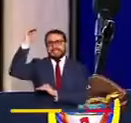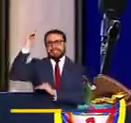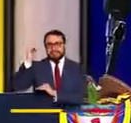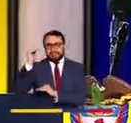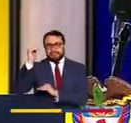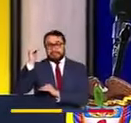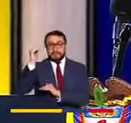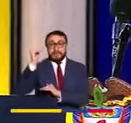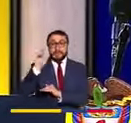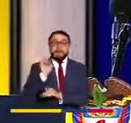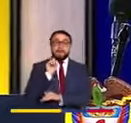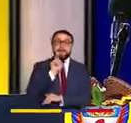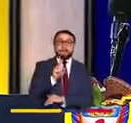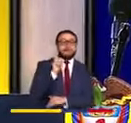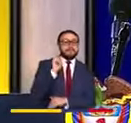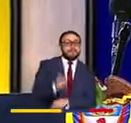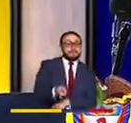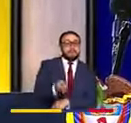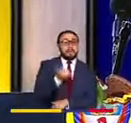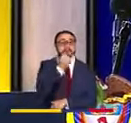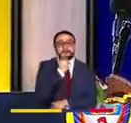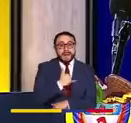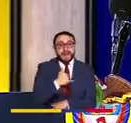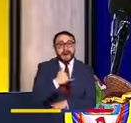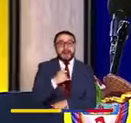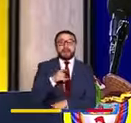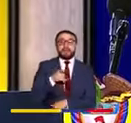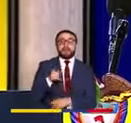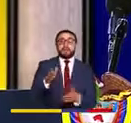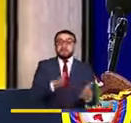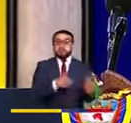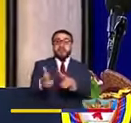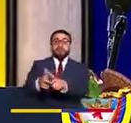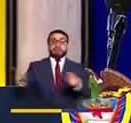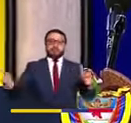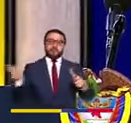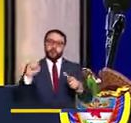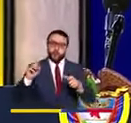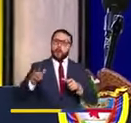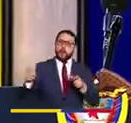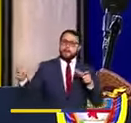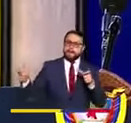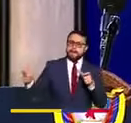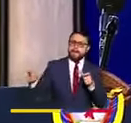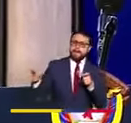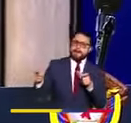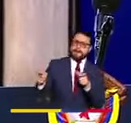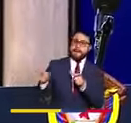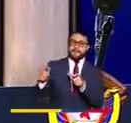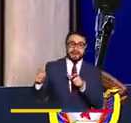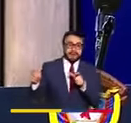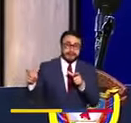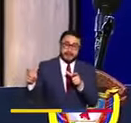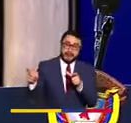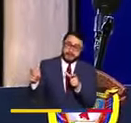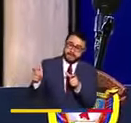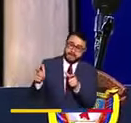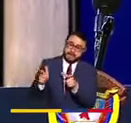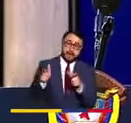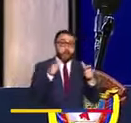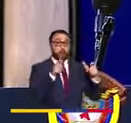está fallando, no para que suba la mortalidad, la seguimos bajando, pero no baja tanto como en La